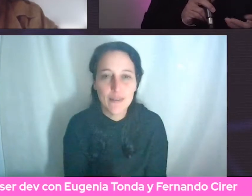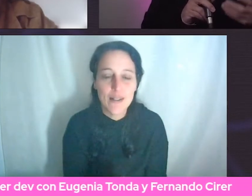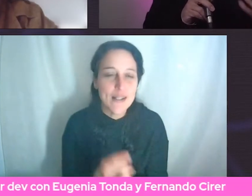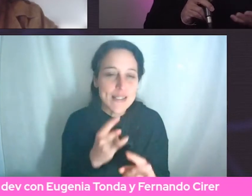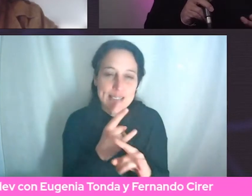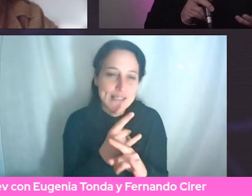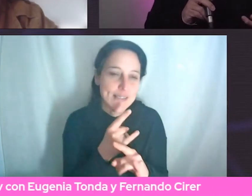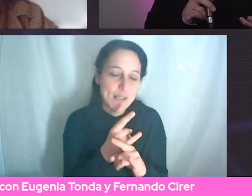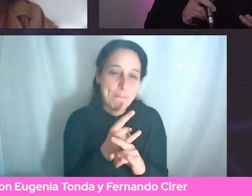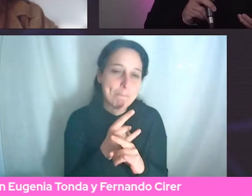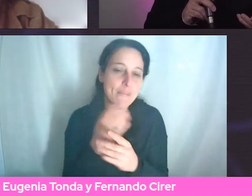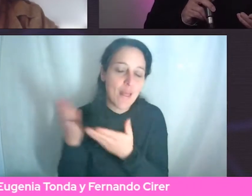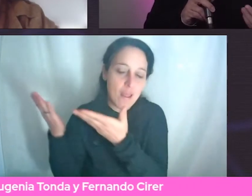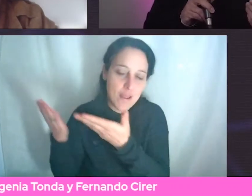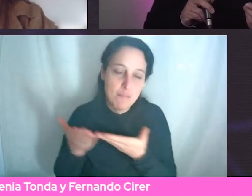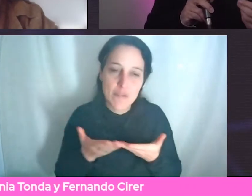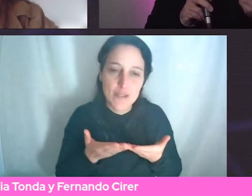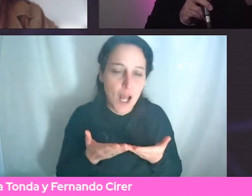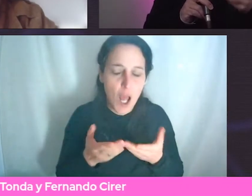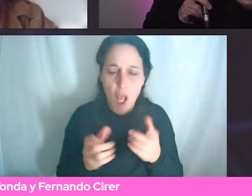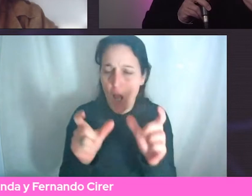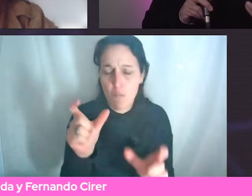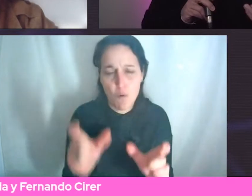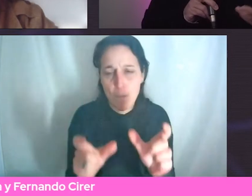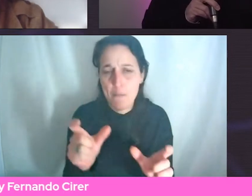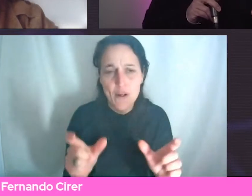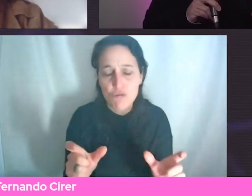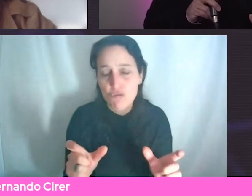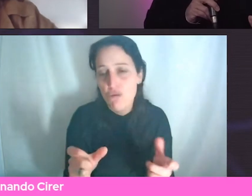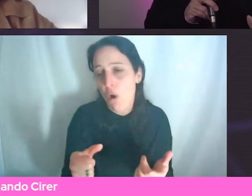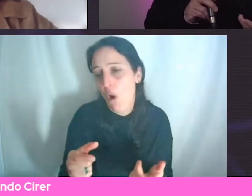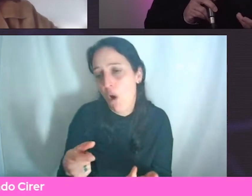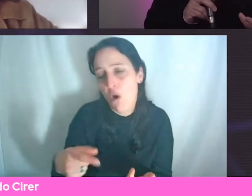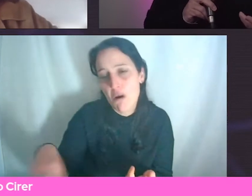todas las personas que quieren o tienen ideas sobre tecnología